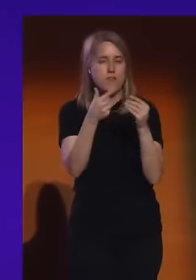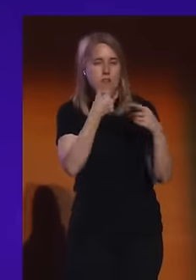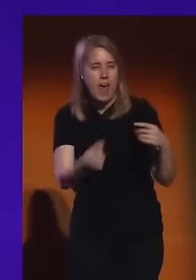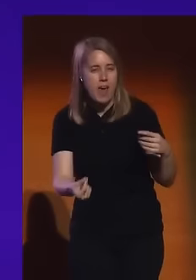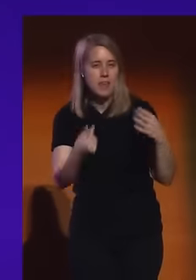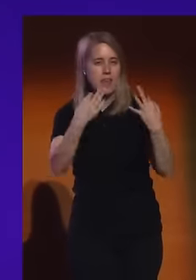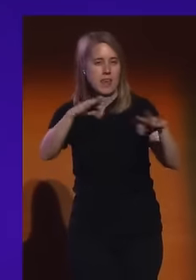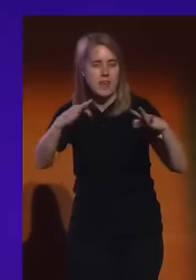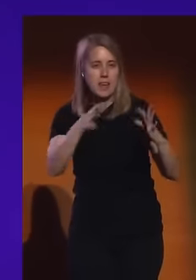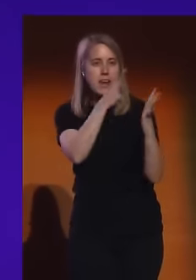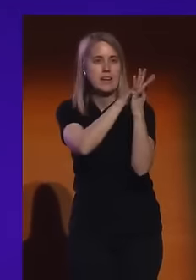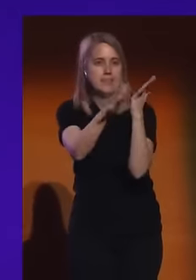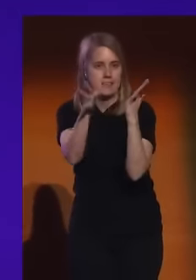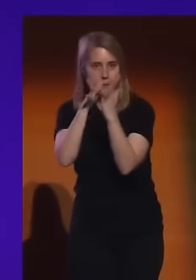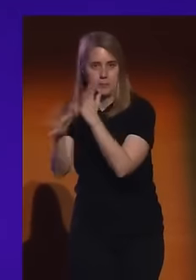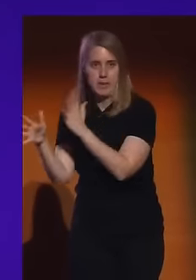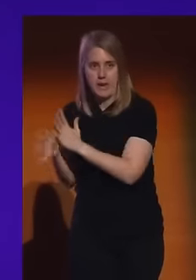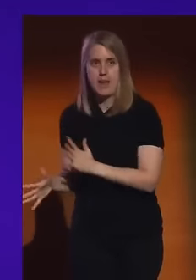sinen